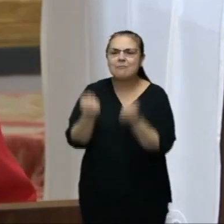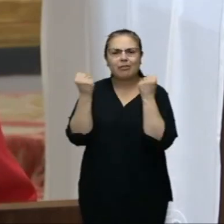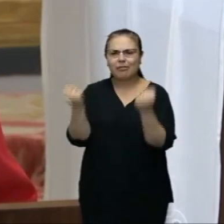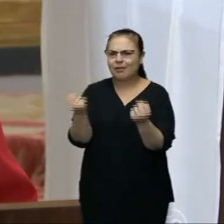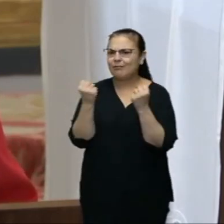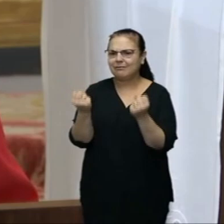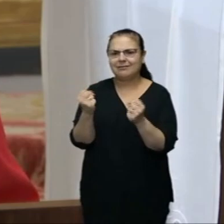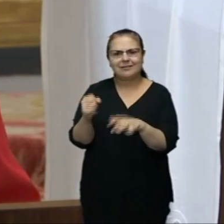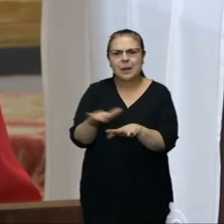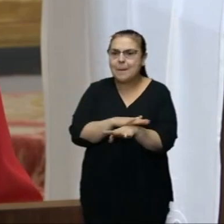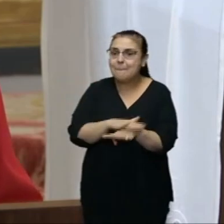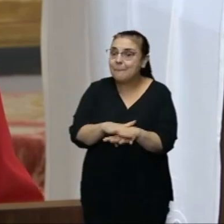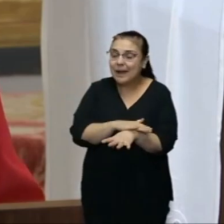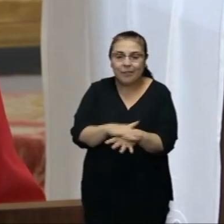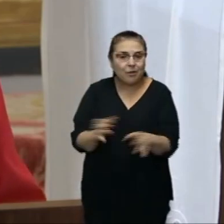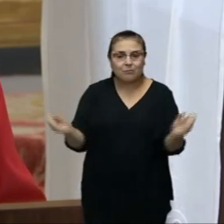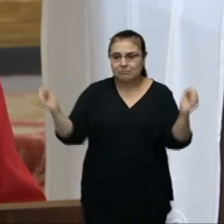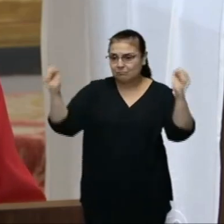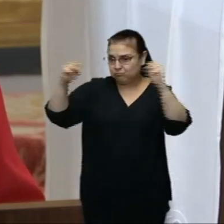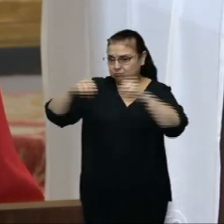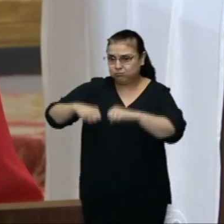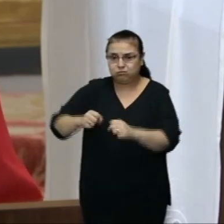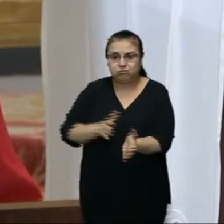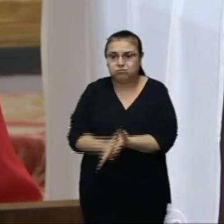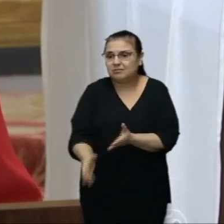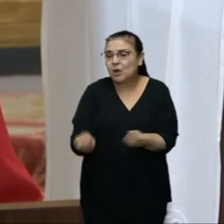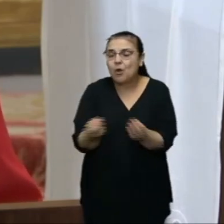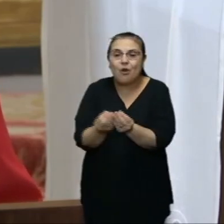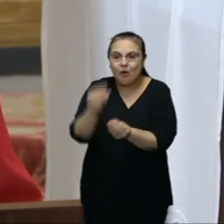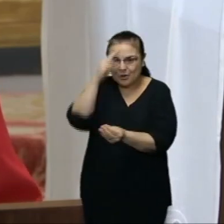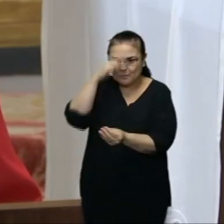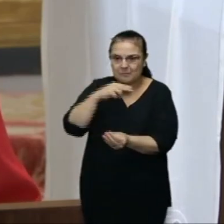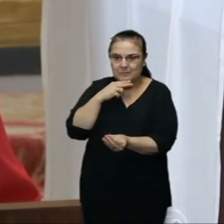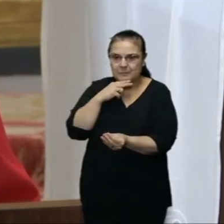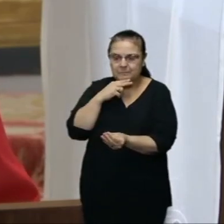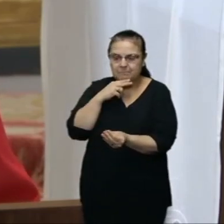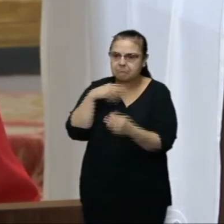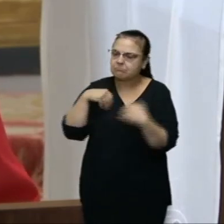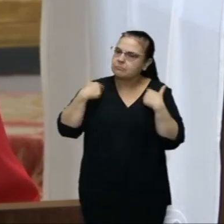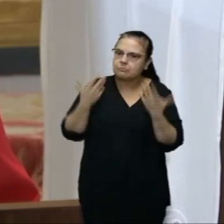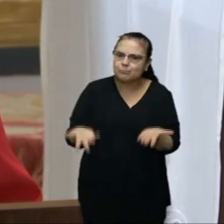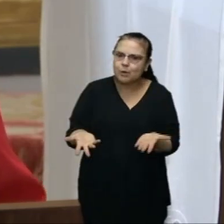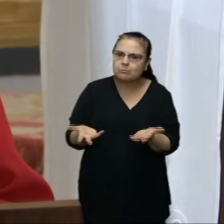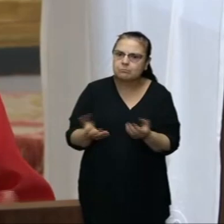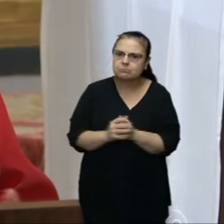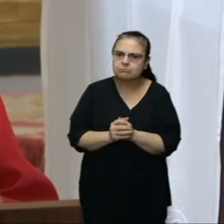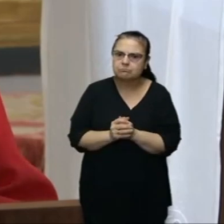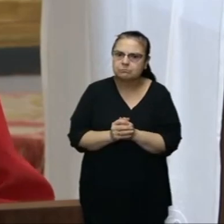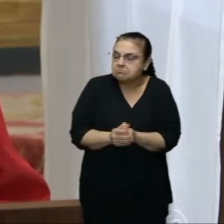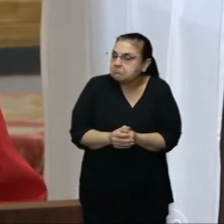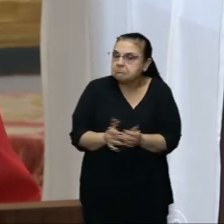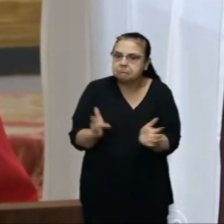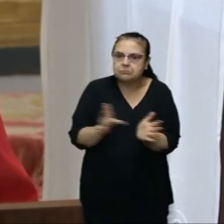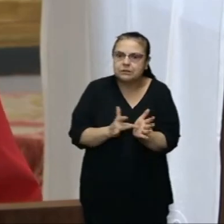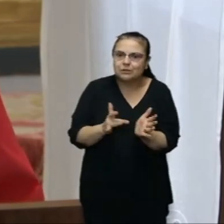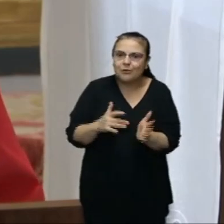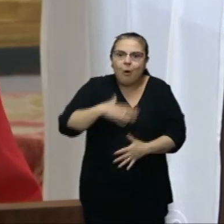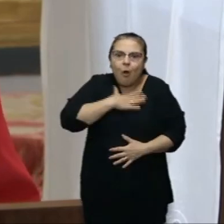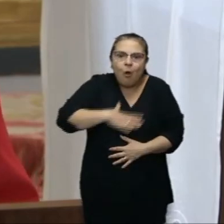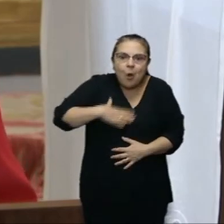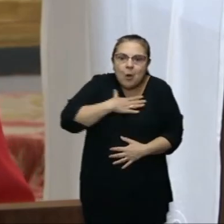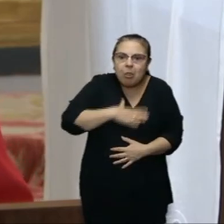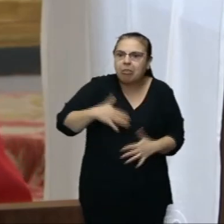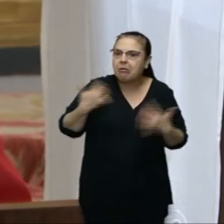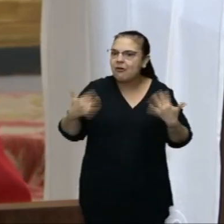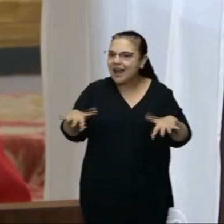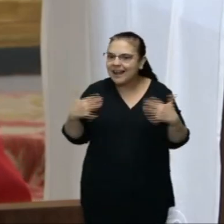perdón y la reconciliación definitiva con el Padre. Bueno, momentos, como digo, de gozo